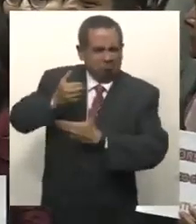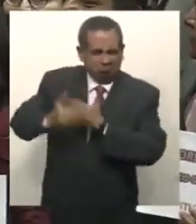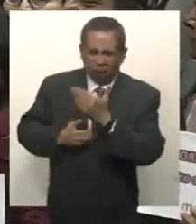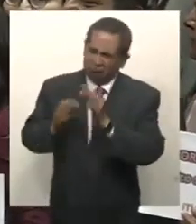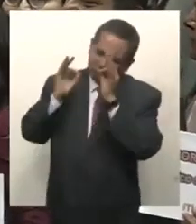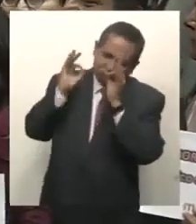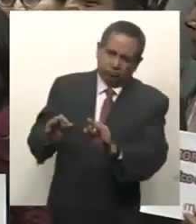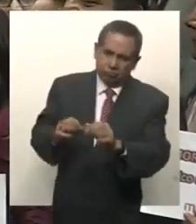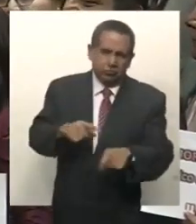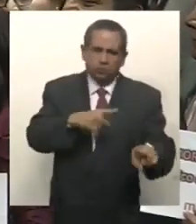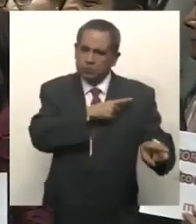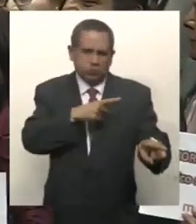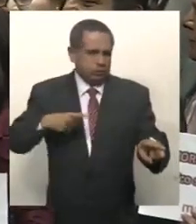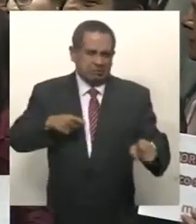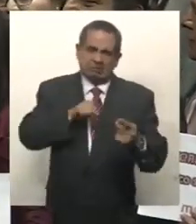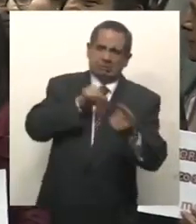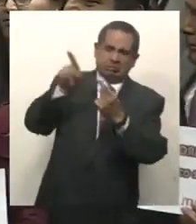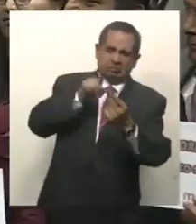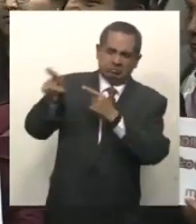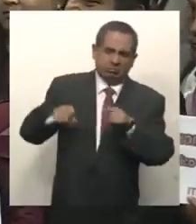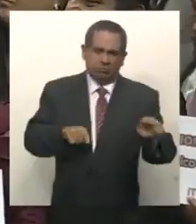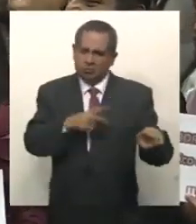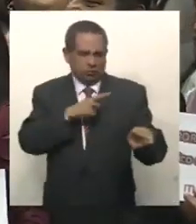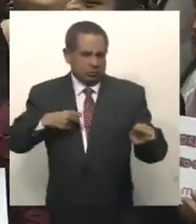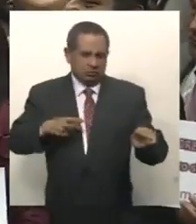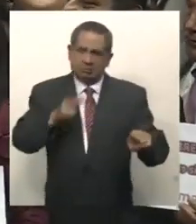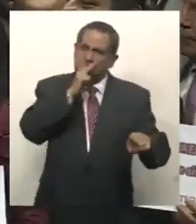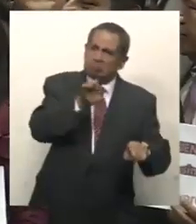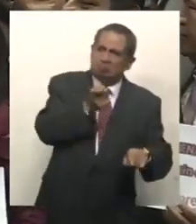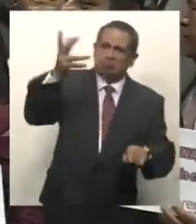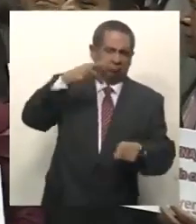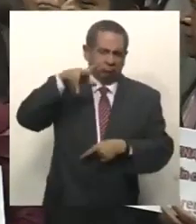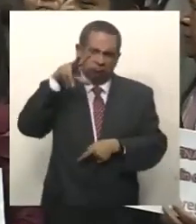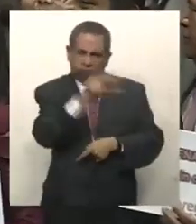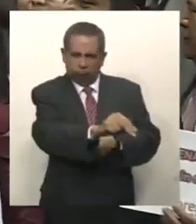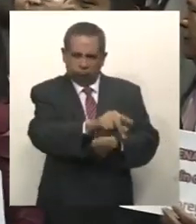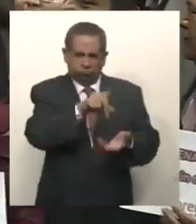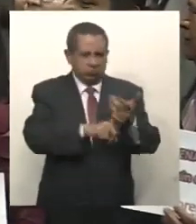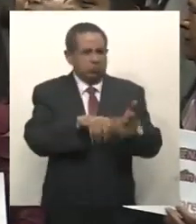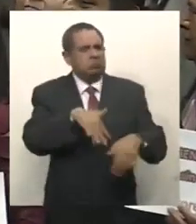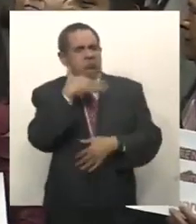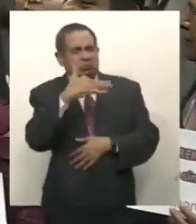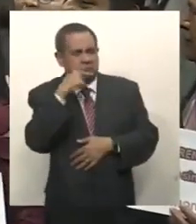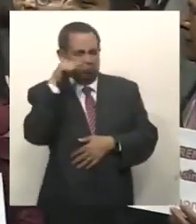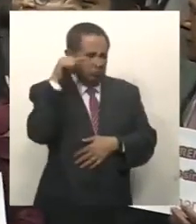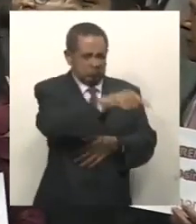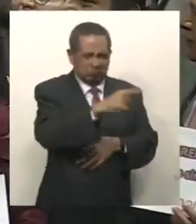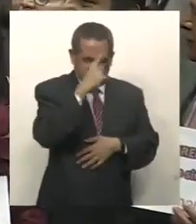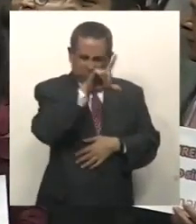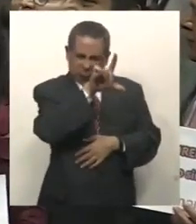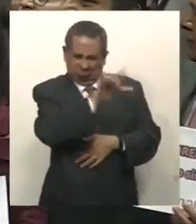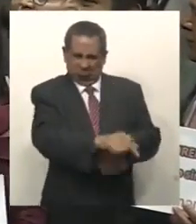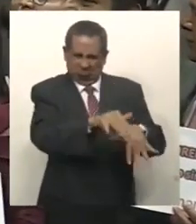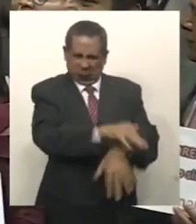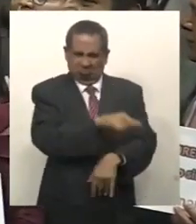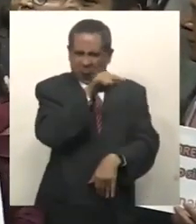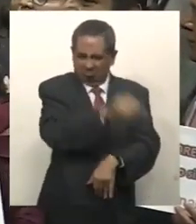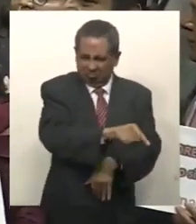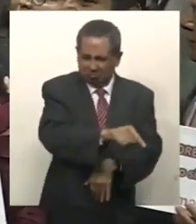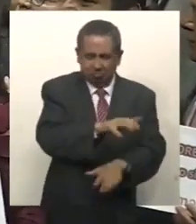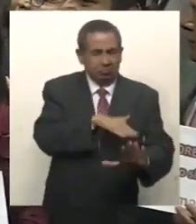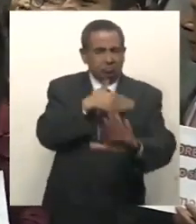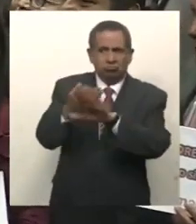no merece los adjetivos y los calificativos de lo más sucio y ruin que he escuchado